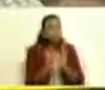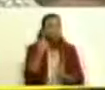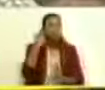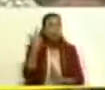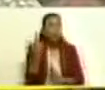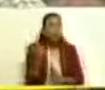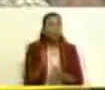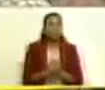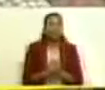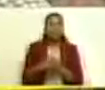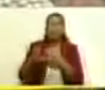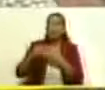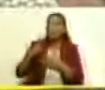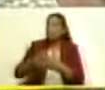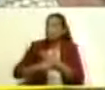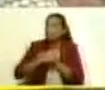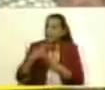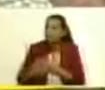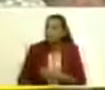todo soberanos.